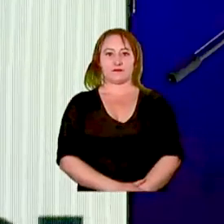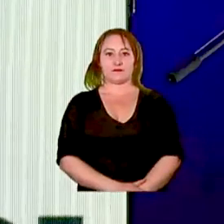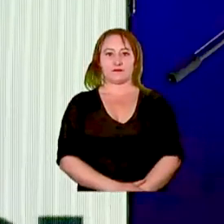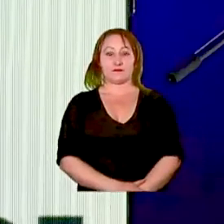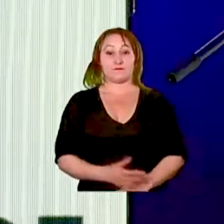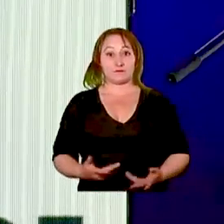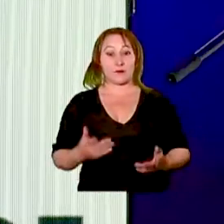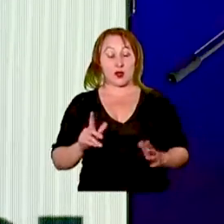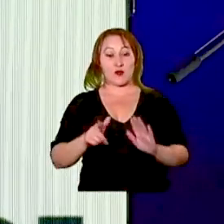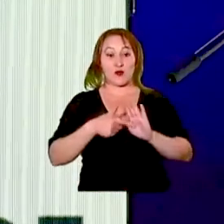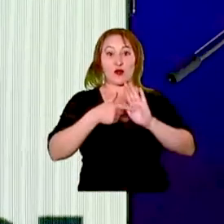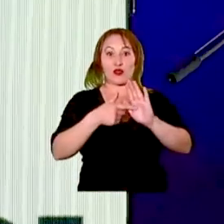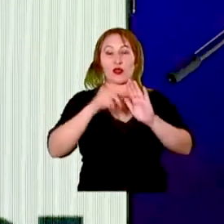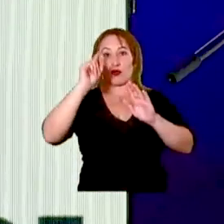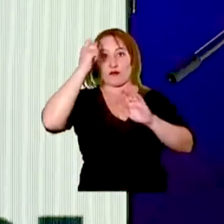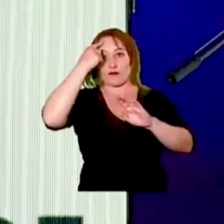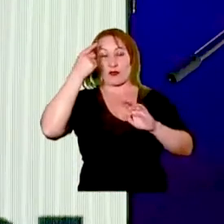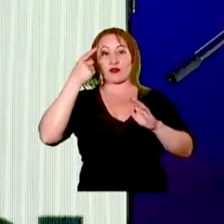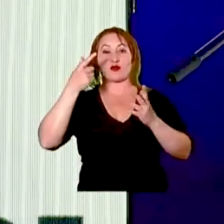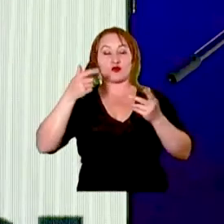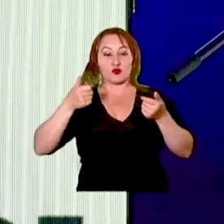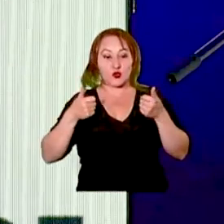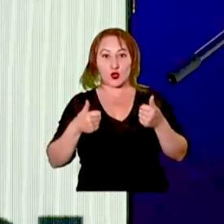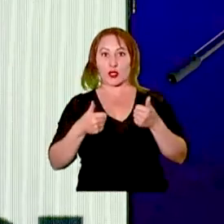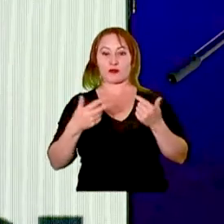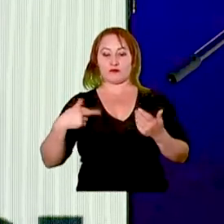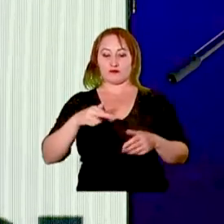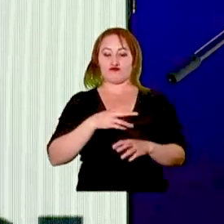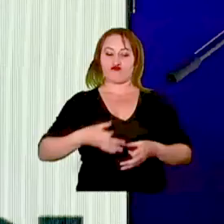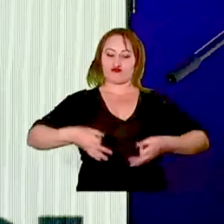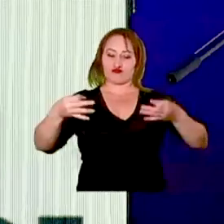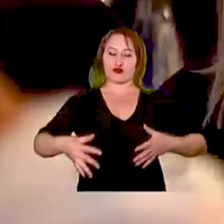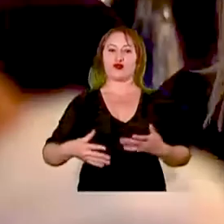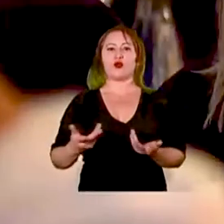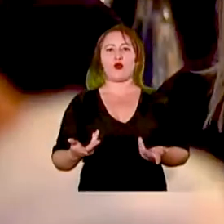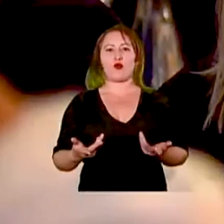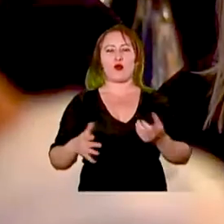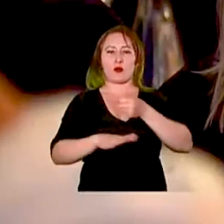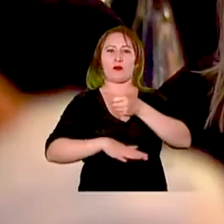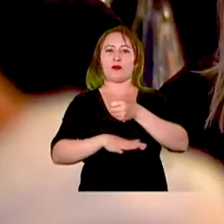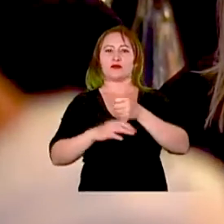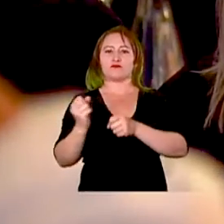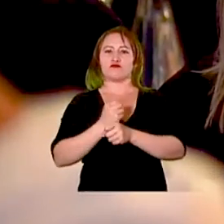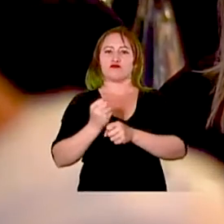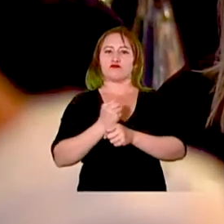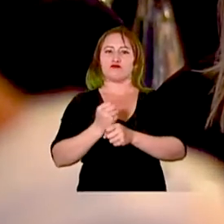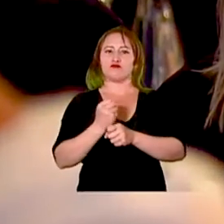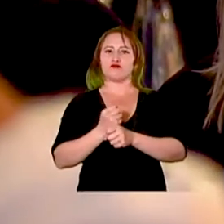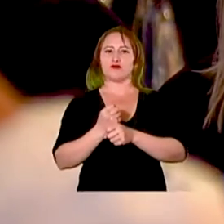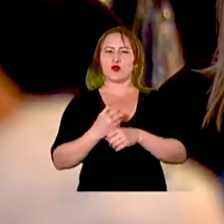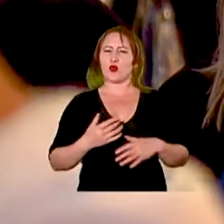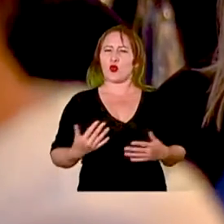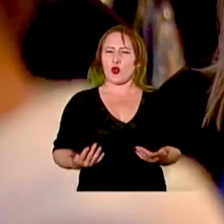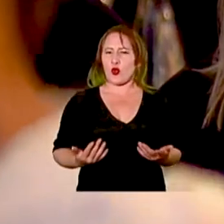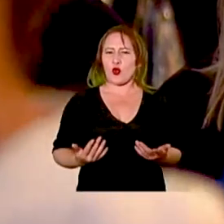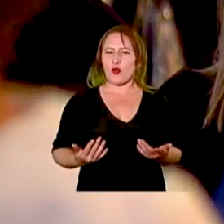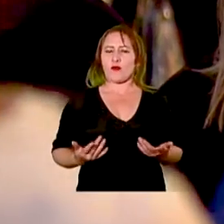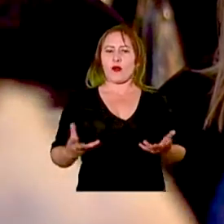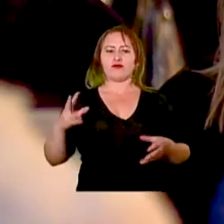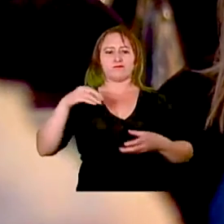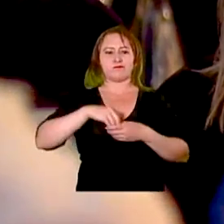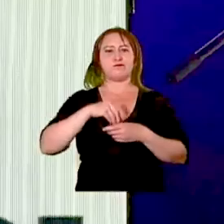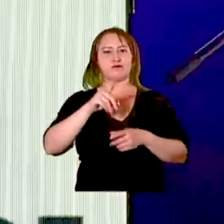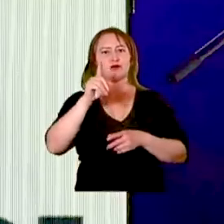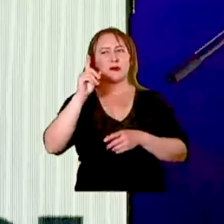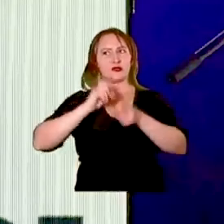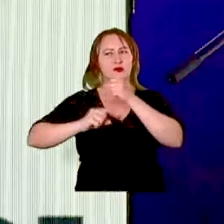nuevo modelo de gobernanza, de buena gobernanza que hemos establecido como base de nuestro trabajo, que contiene incluso, y así lo establecimos